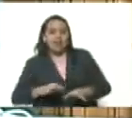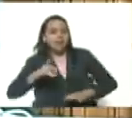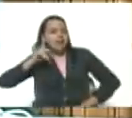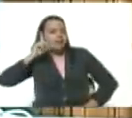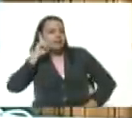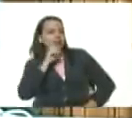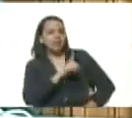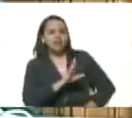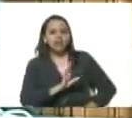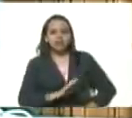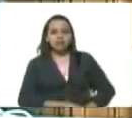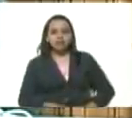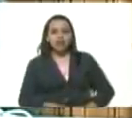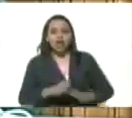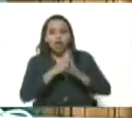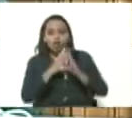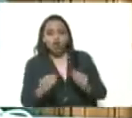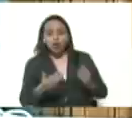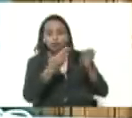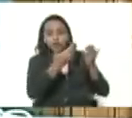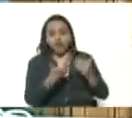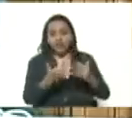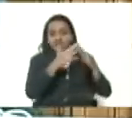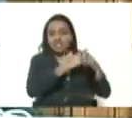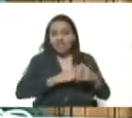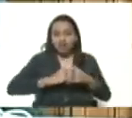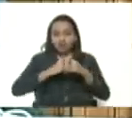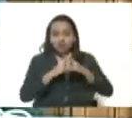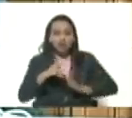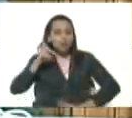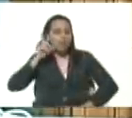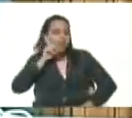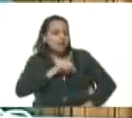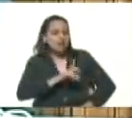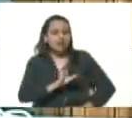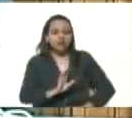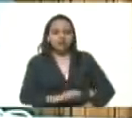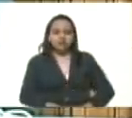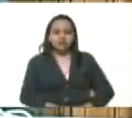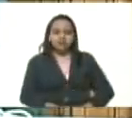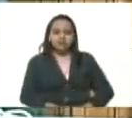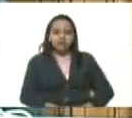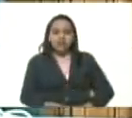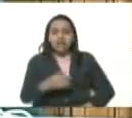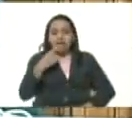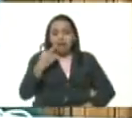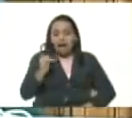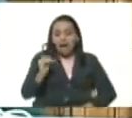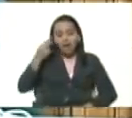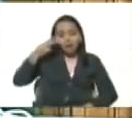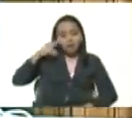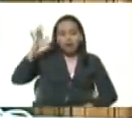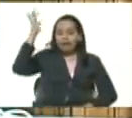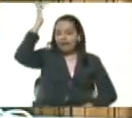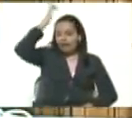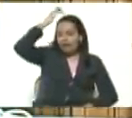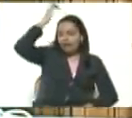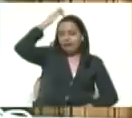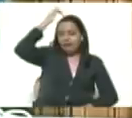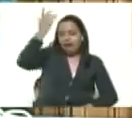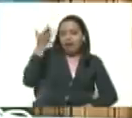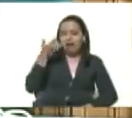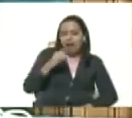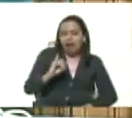Mentira. Todo lo que viene del imperio gringo es mentira. Ofertas engañosas,